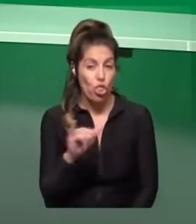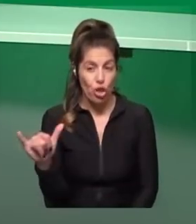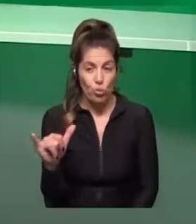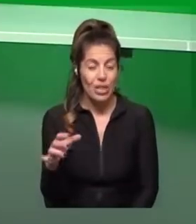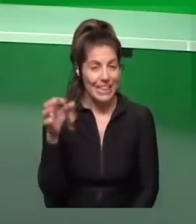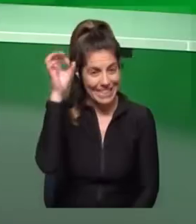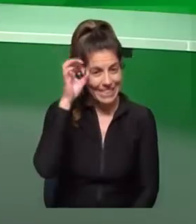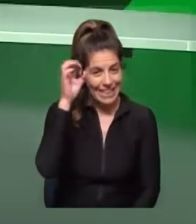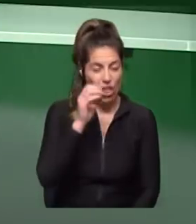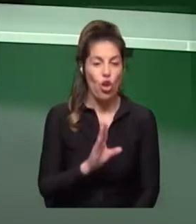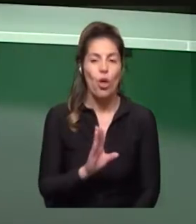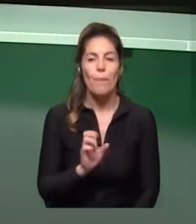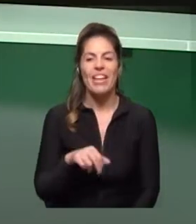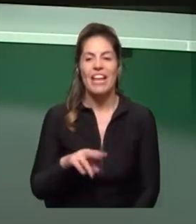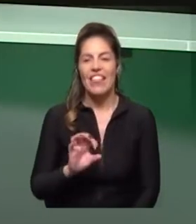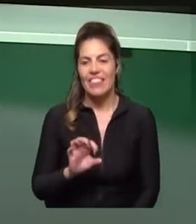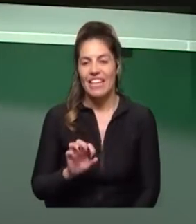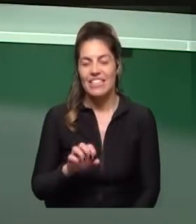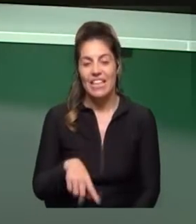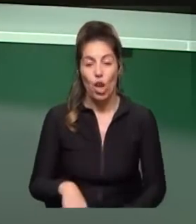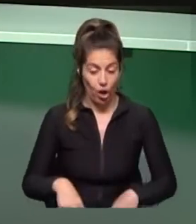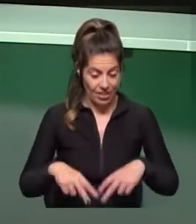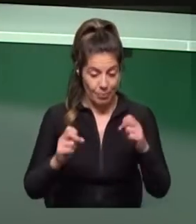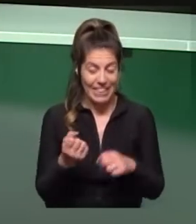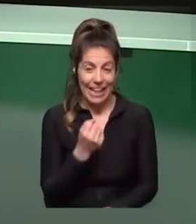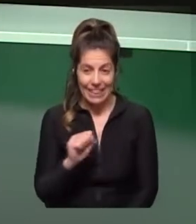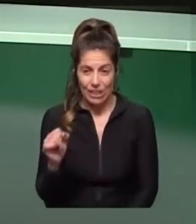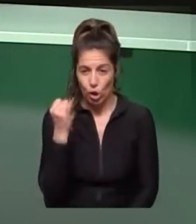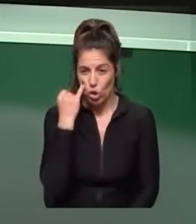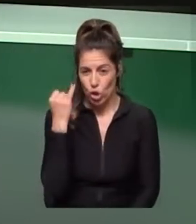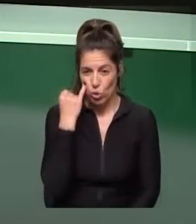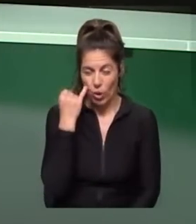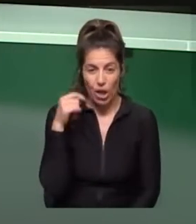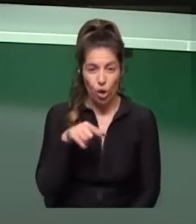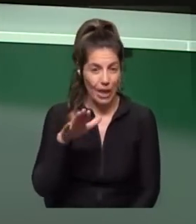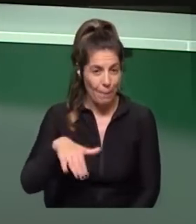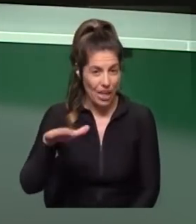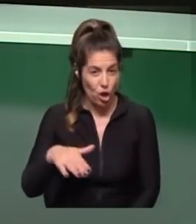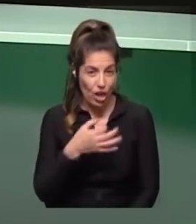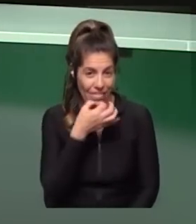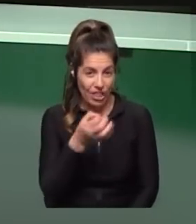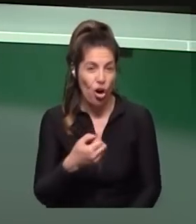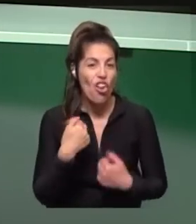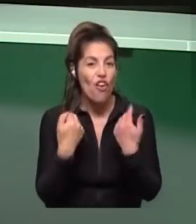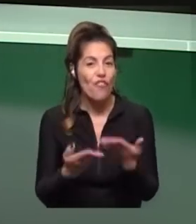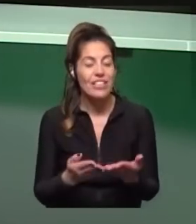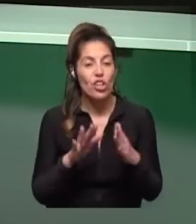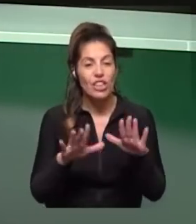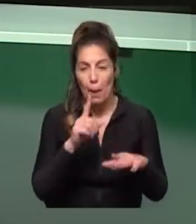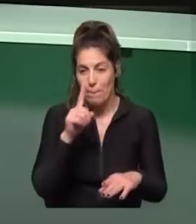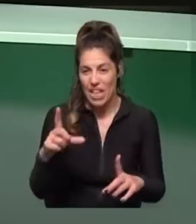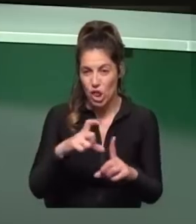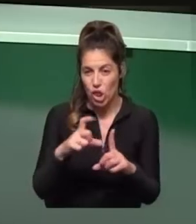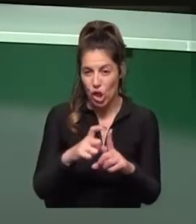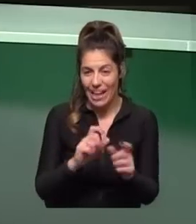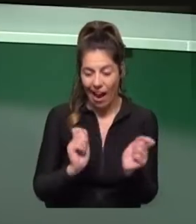nacionalista Gustavo benades en la causa que Investiga delitos sexuales contra menores dijo que le ofrecieron Diez mil dólares a cambio